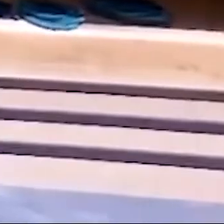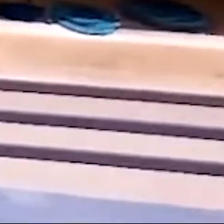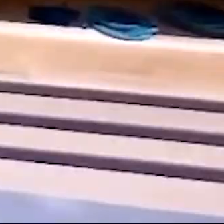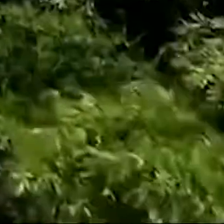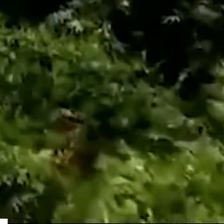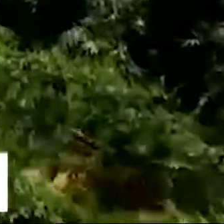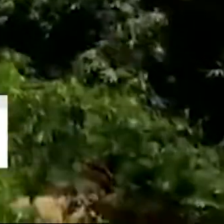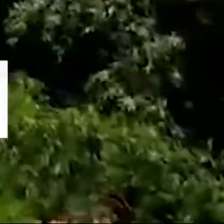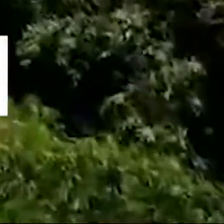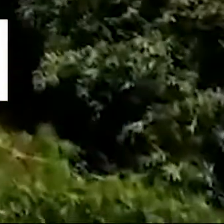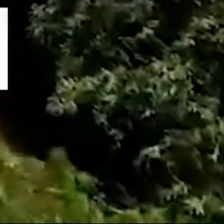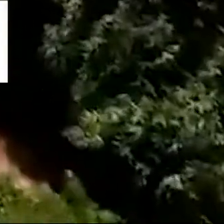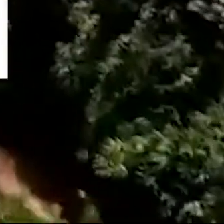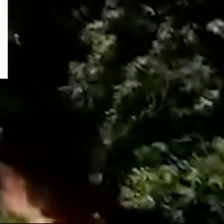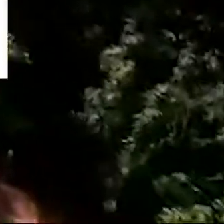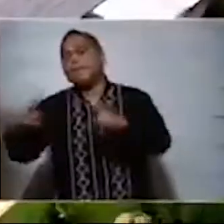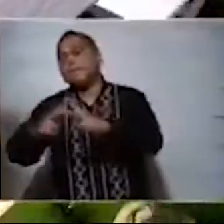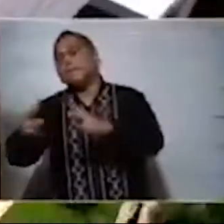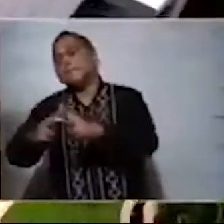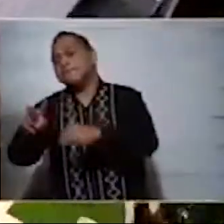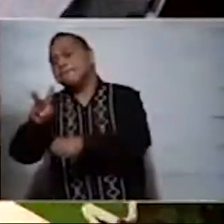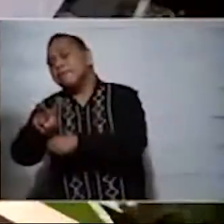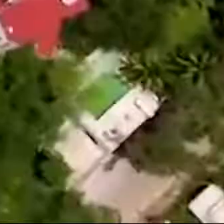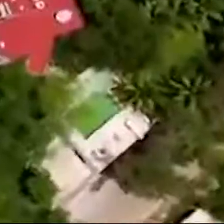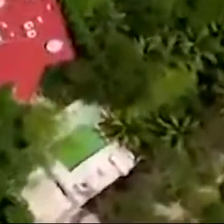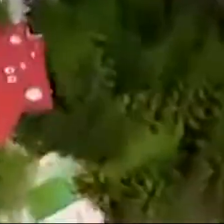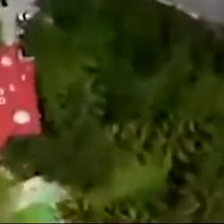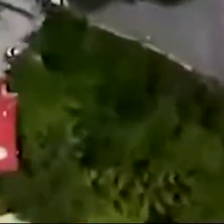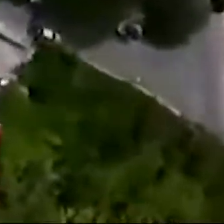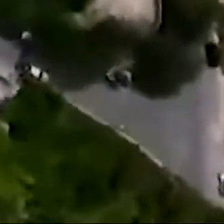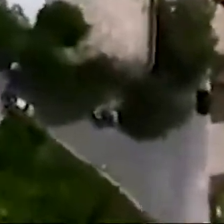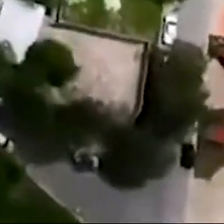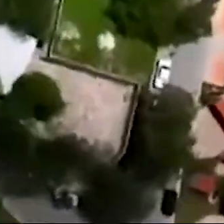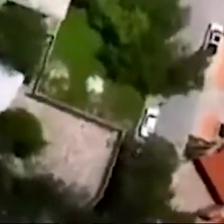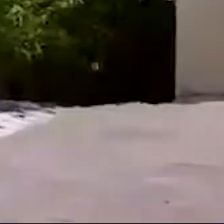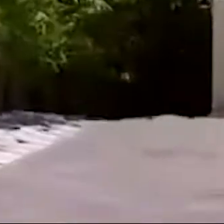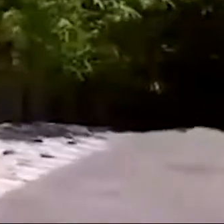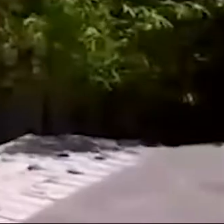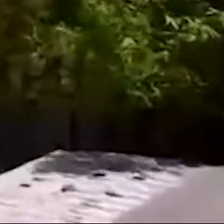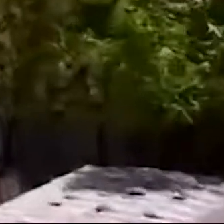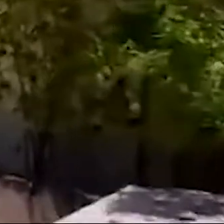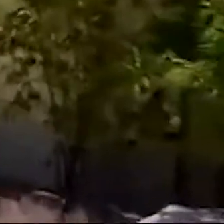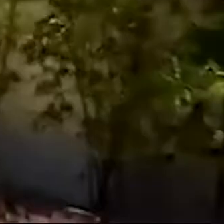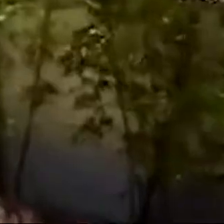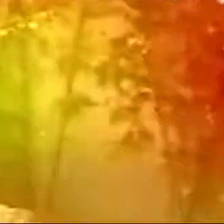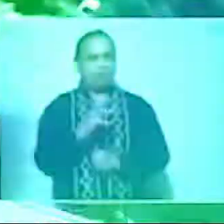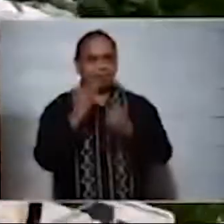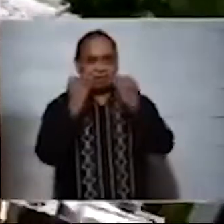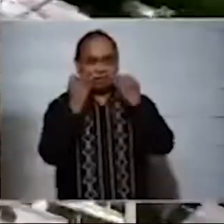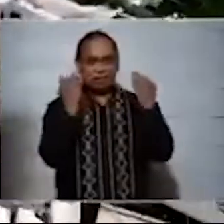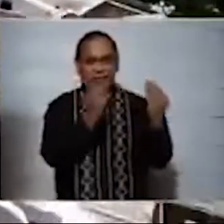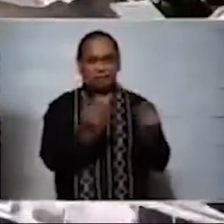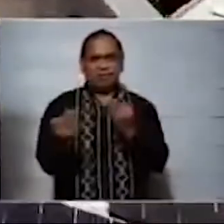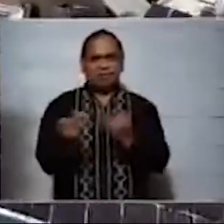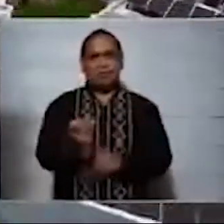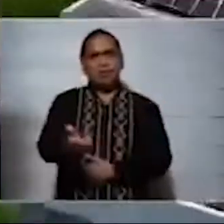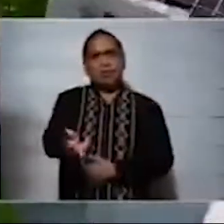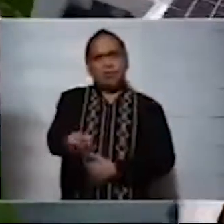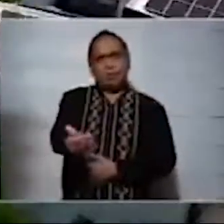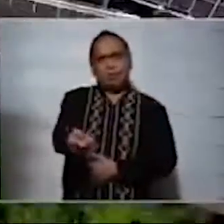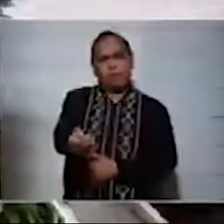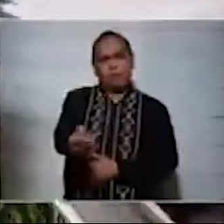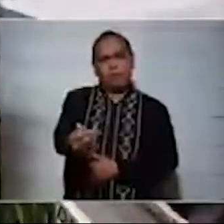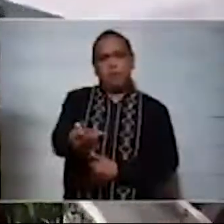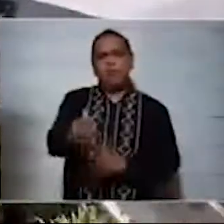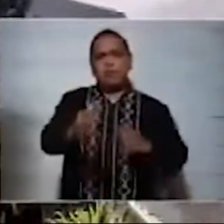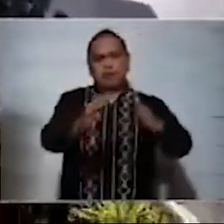de julio, tiene cancha de fútbol, dos piscinas, bares, obras de arte y hasta un boliche. El perro, pues sí, la casa